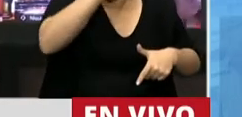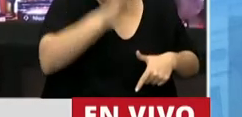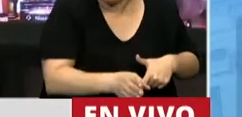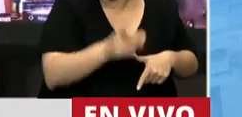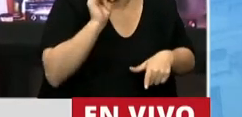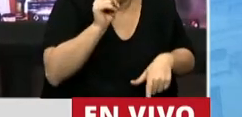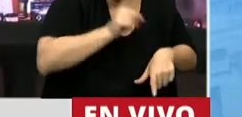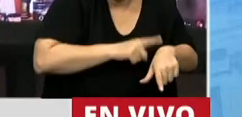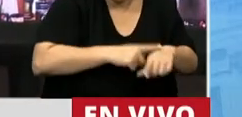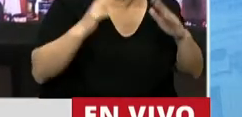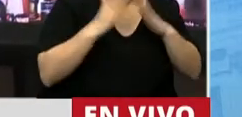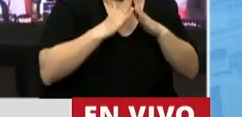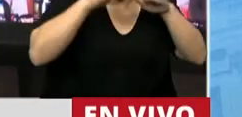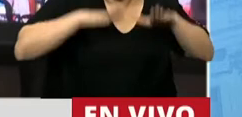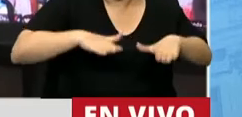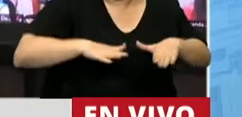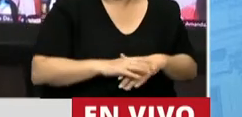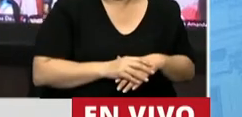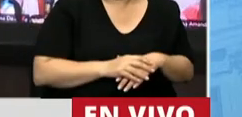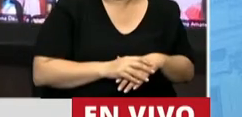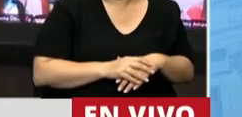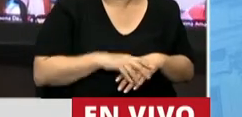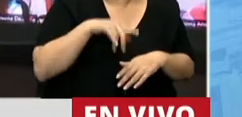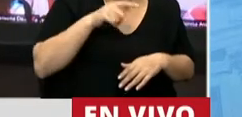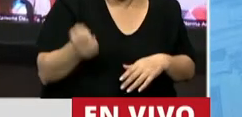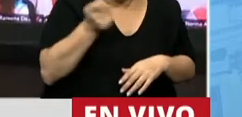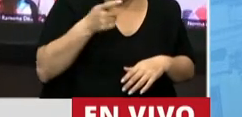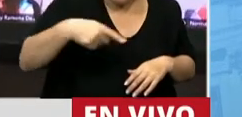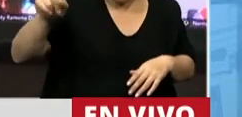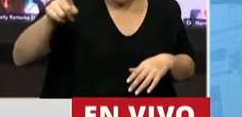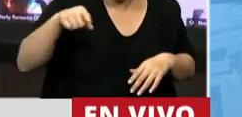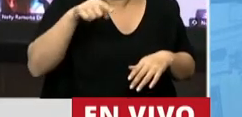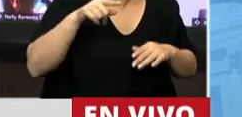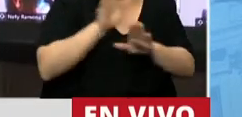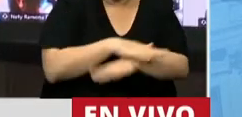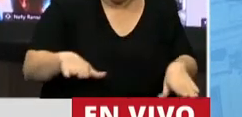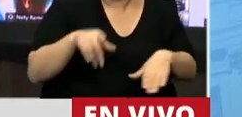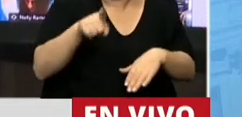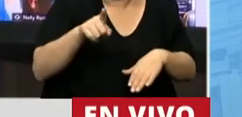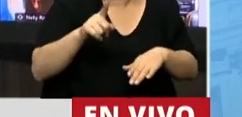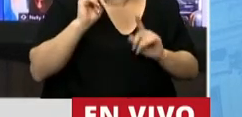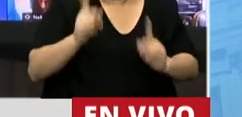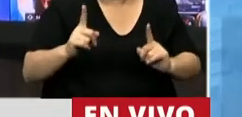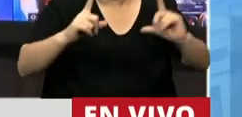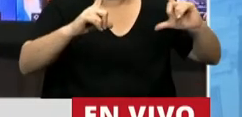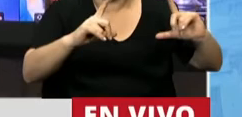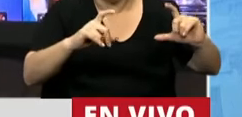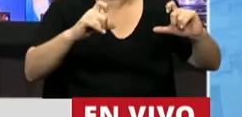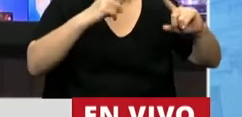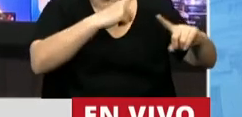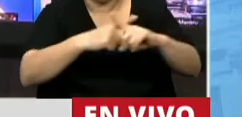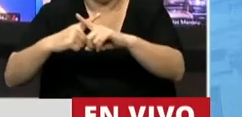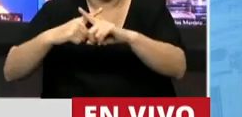el aislamiento social preventivo obligatorio, siendo la explotación sexual infantil y la difusión de imágenes íntimas los delitos